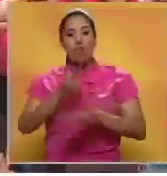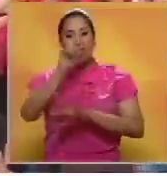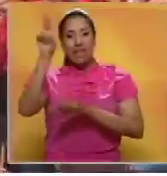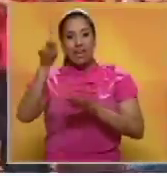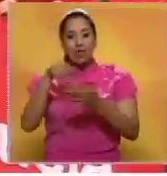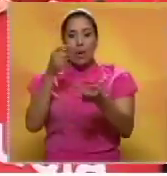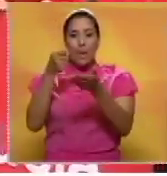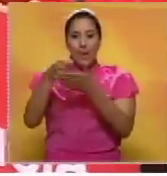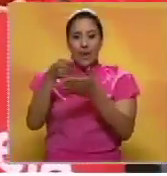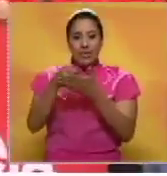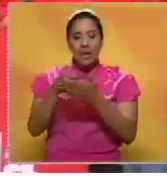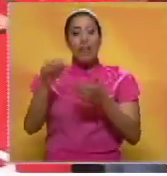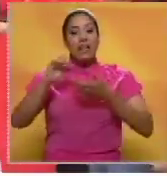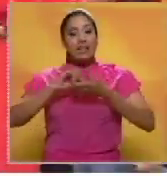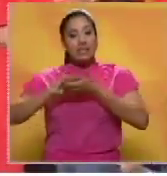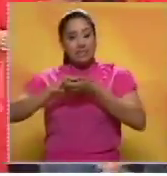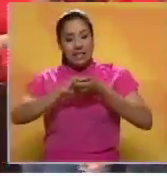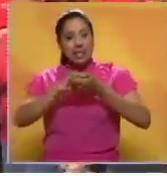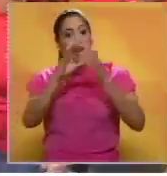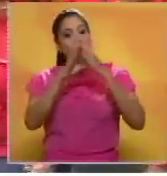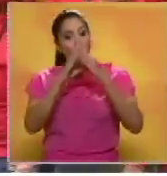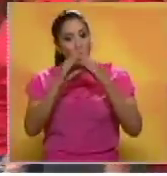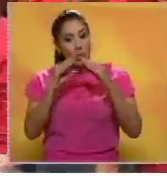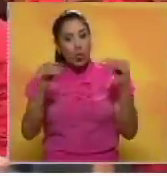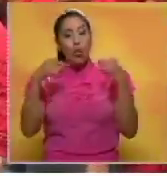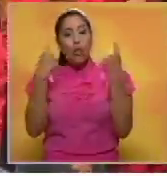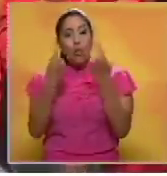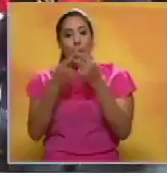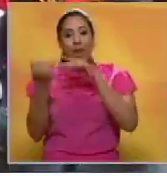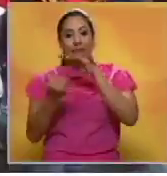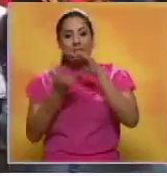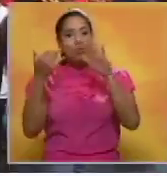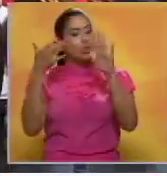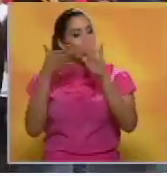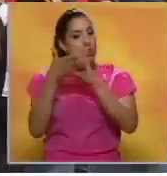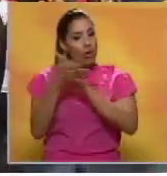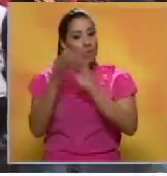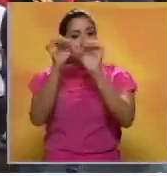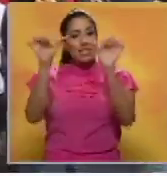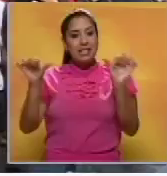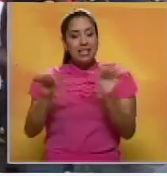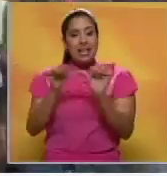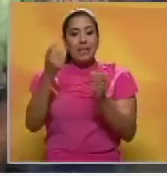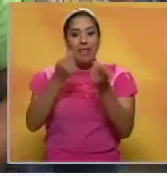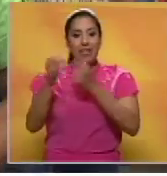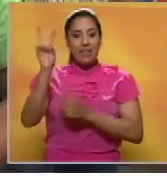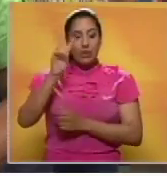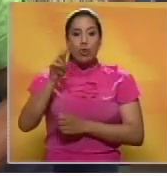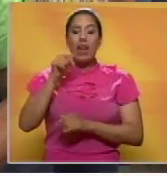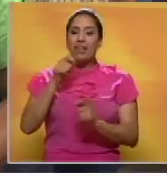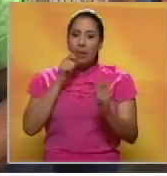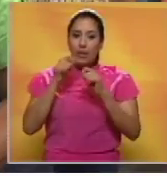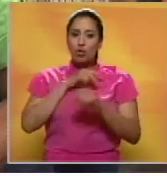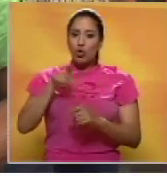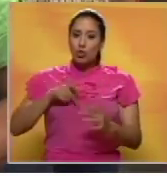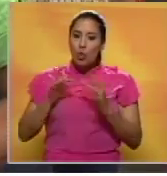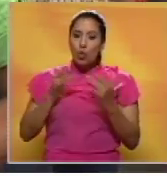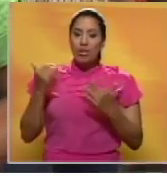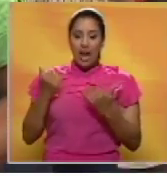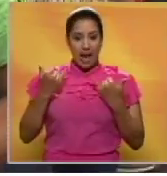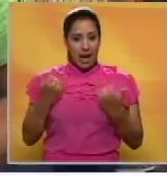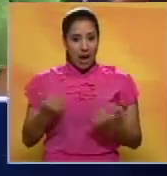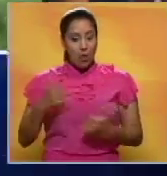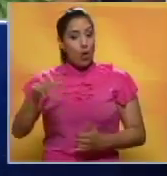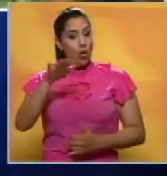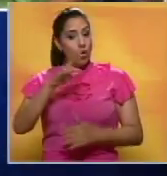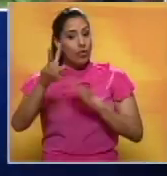de Presupuestos, CENIAT, y todas las instituciones relacionadas con el sistema financiero venezolano. Este es el reporte que les tenemos